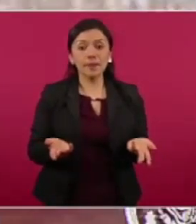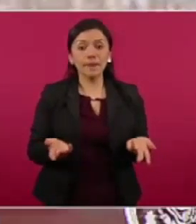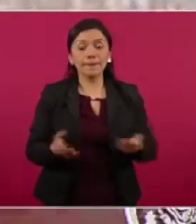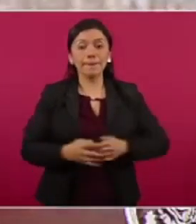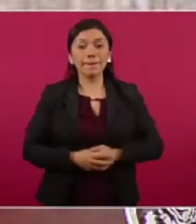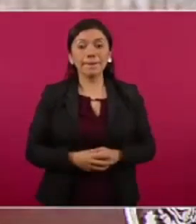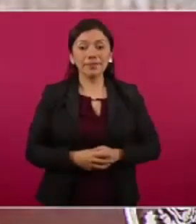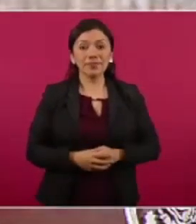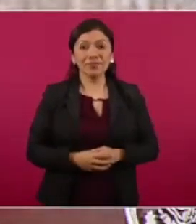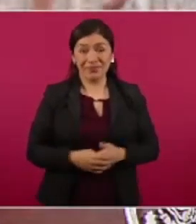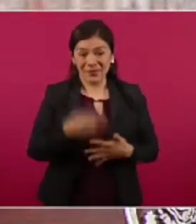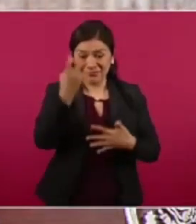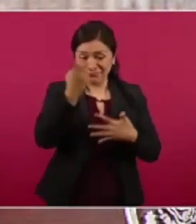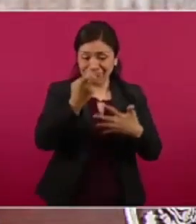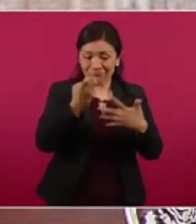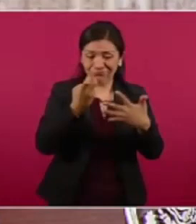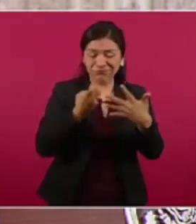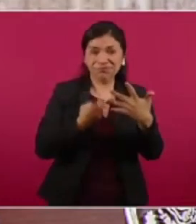Entonces,